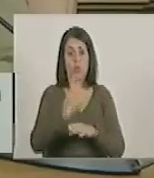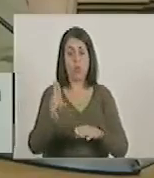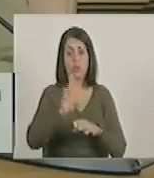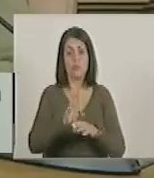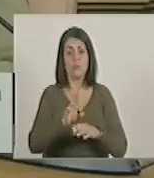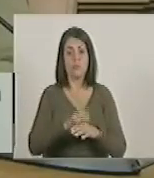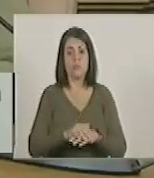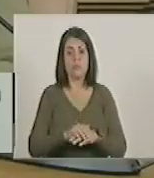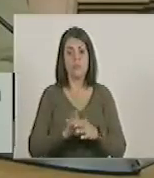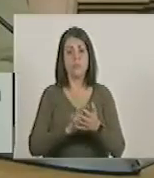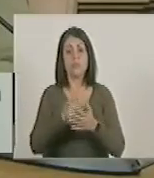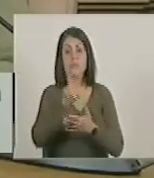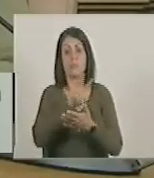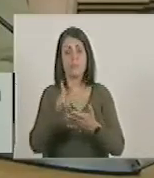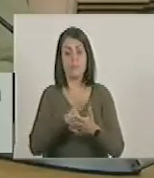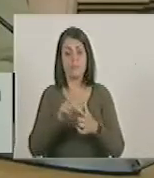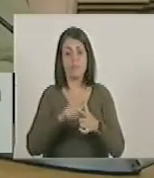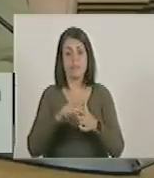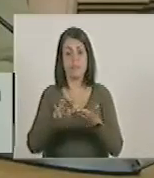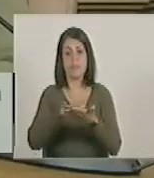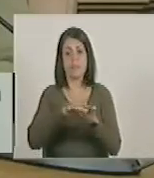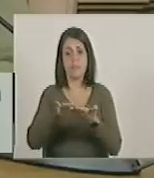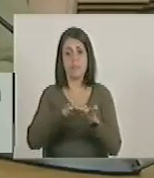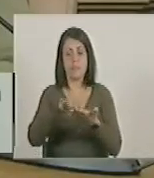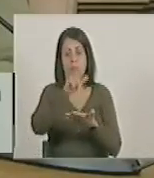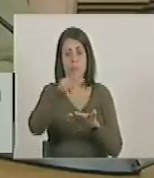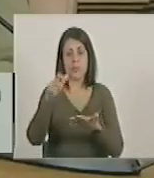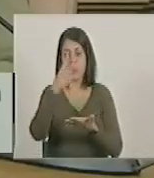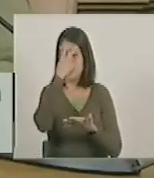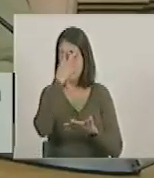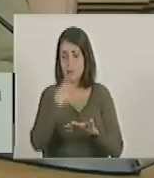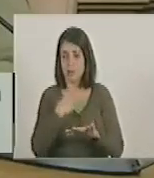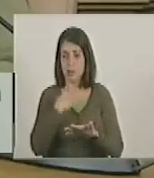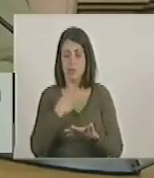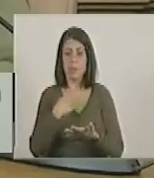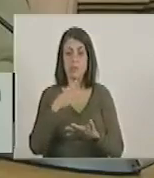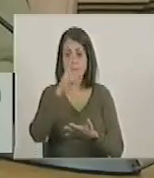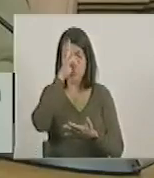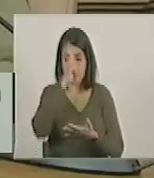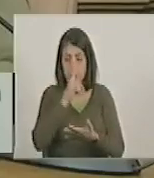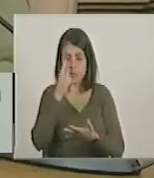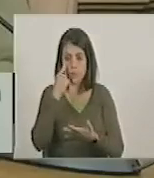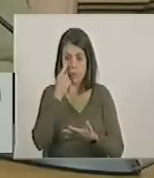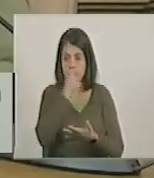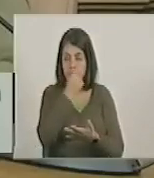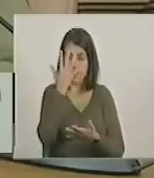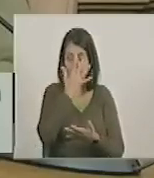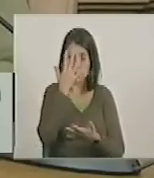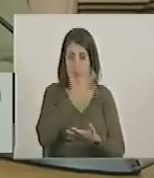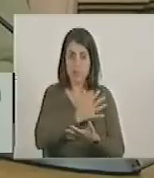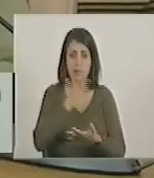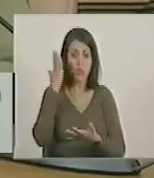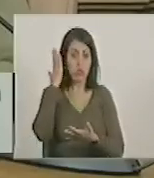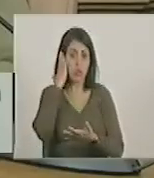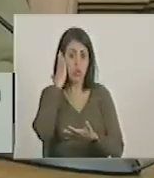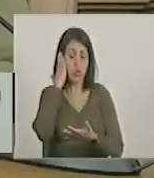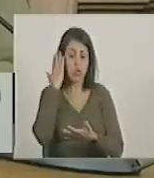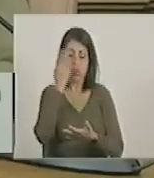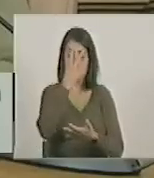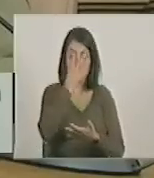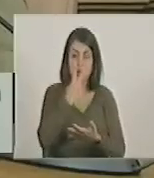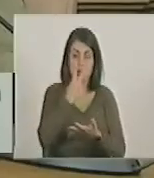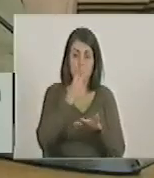código de lectura y escritura braille a las personas ciegas o con discapacidad visual, a las sordociegas y a